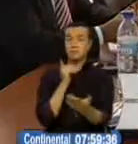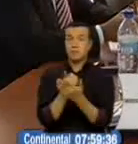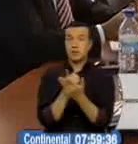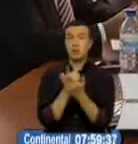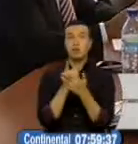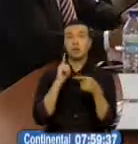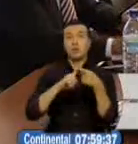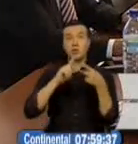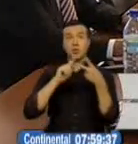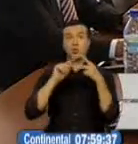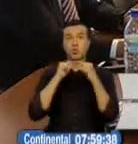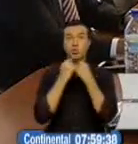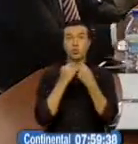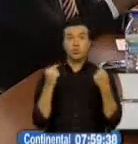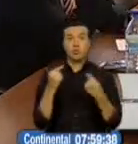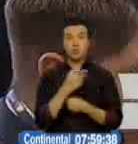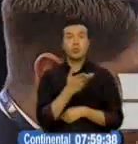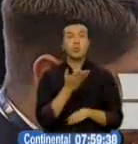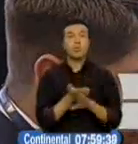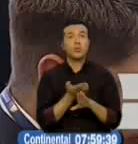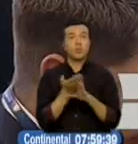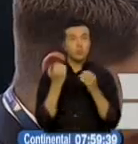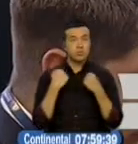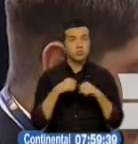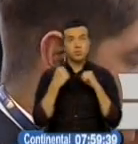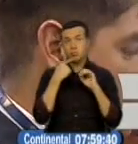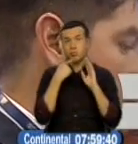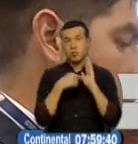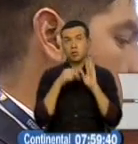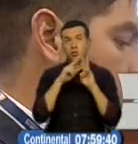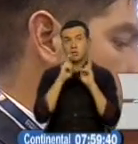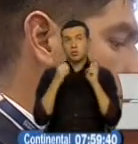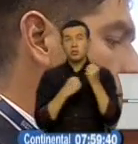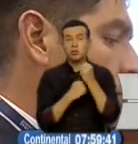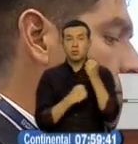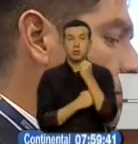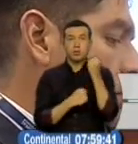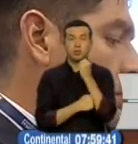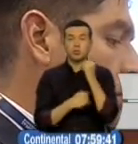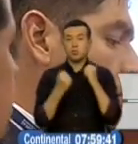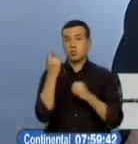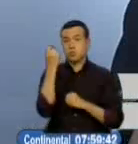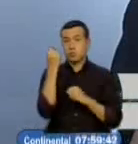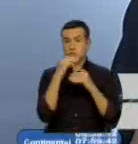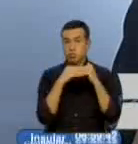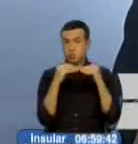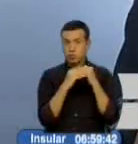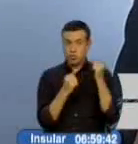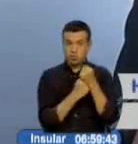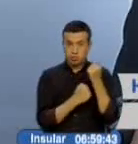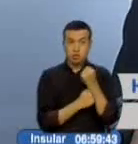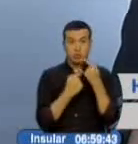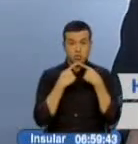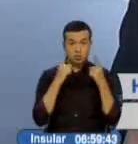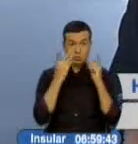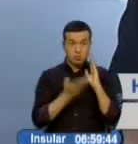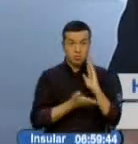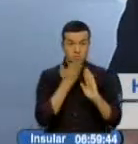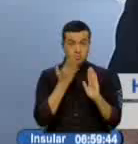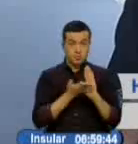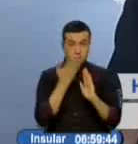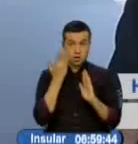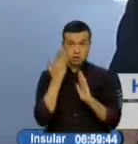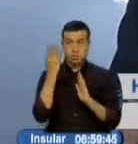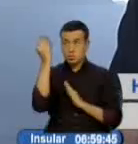Otros sectores de oposición plantean concentrar esfuerzos, por ejemplo, en el fortalecimiento de la dolarización. Si vamos a decir, vamos a incrementar